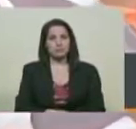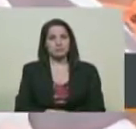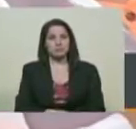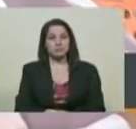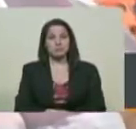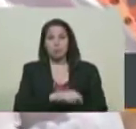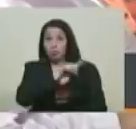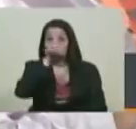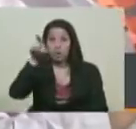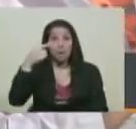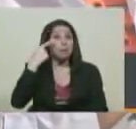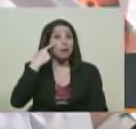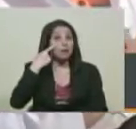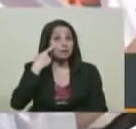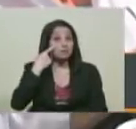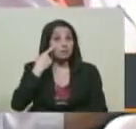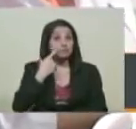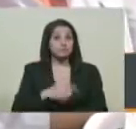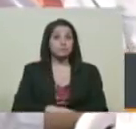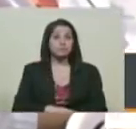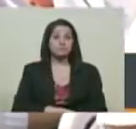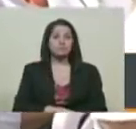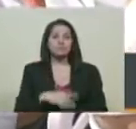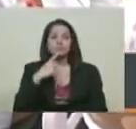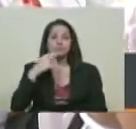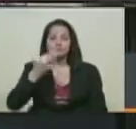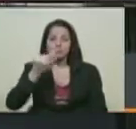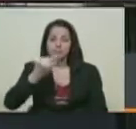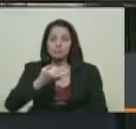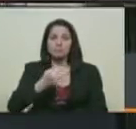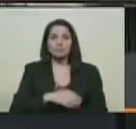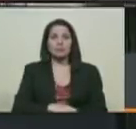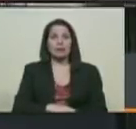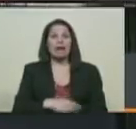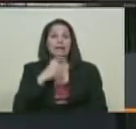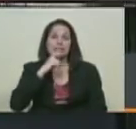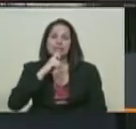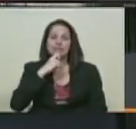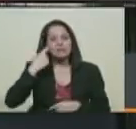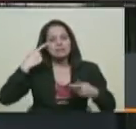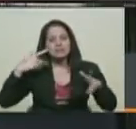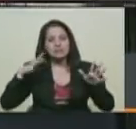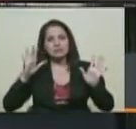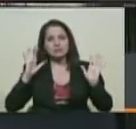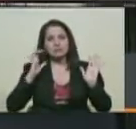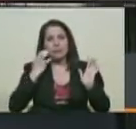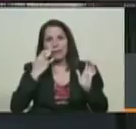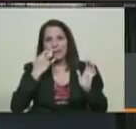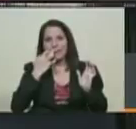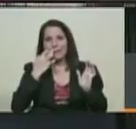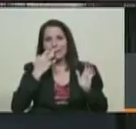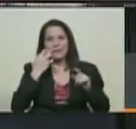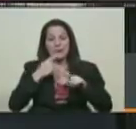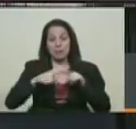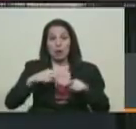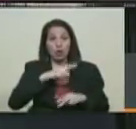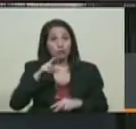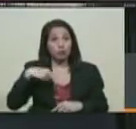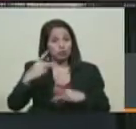Ustedes lo verán. Eso lo vamos a lograr. ¿Qué cuesta trabajo? Bueno, ¿para qué estamos nosotros,